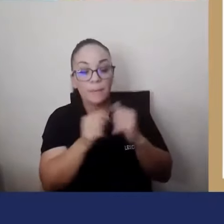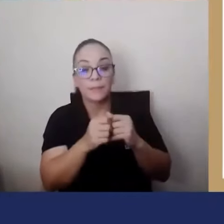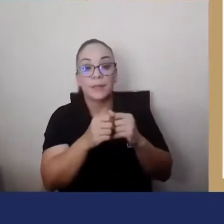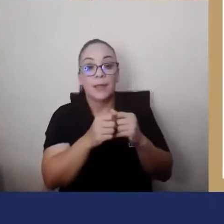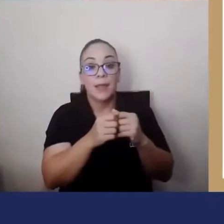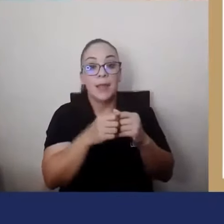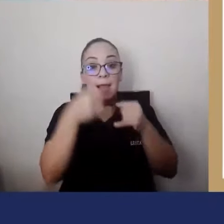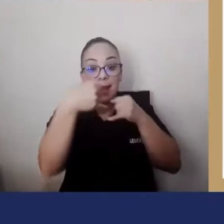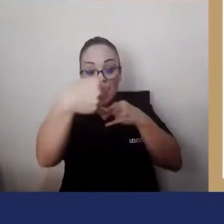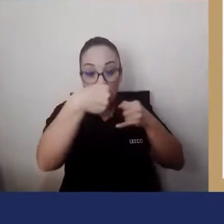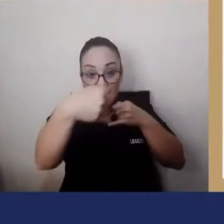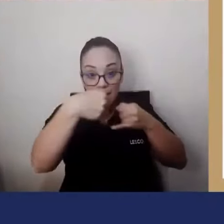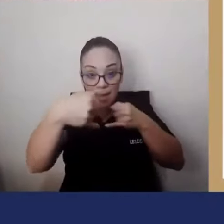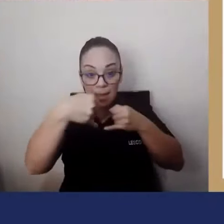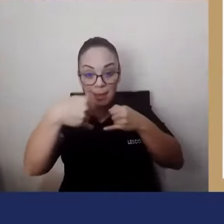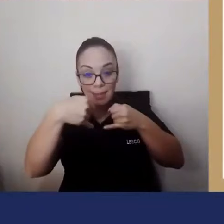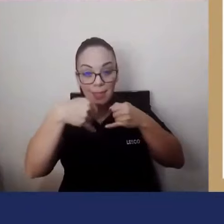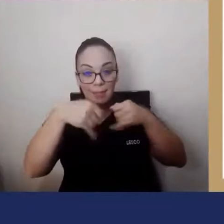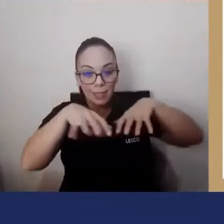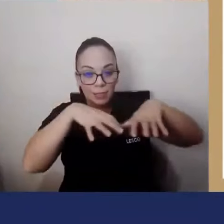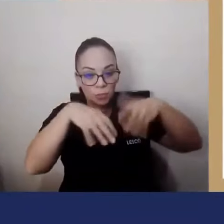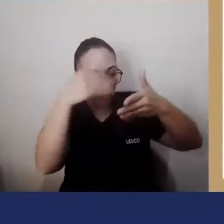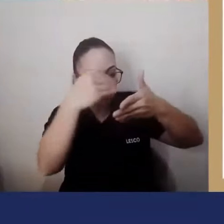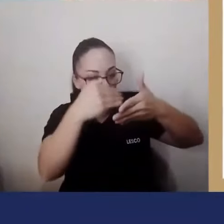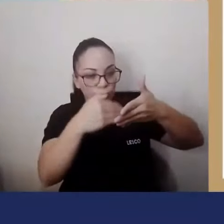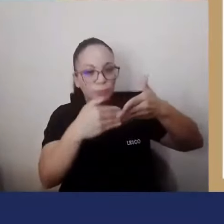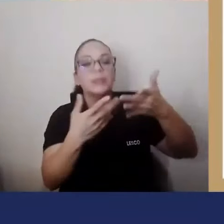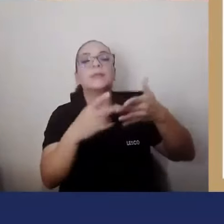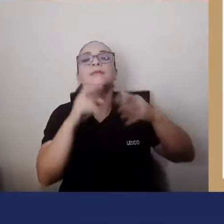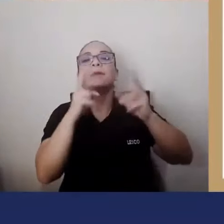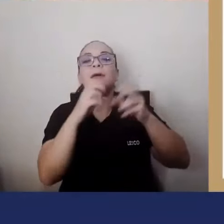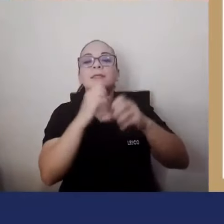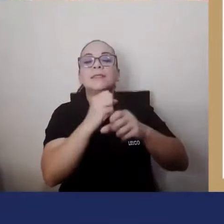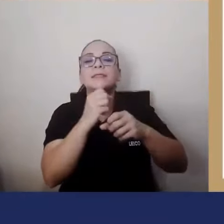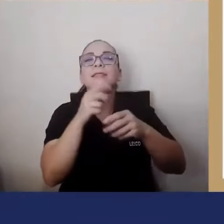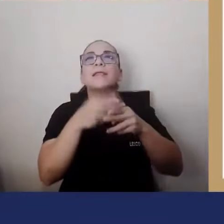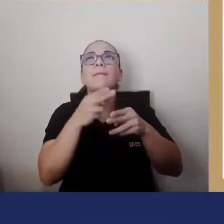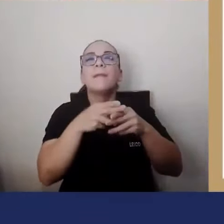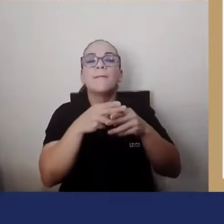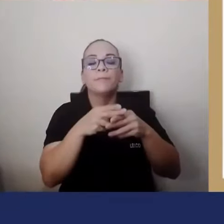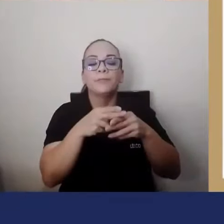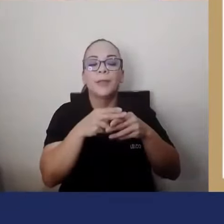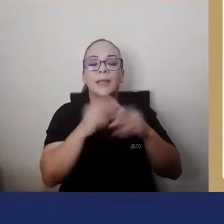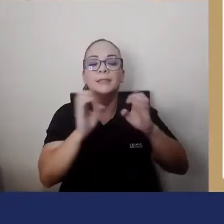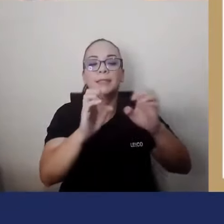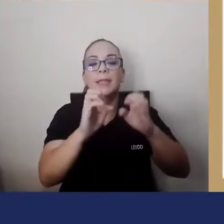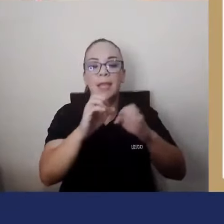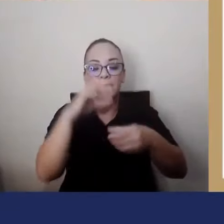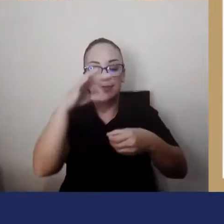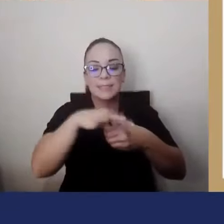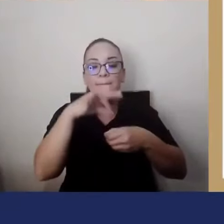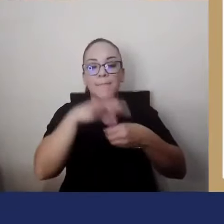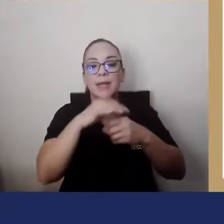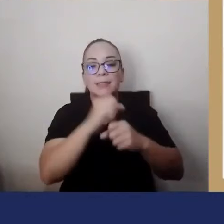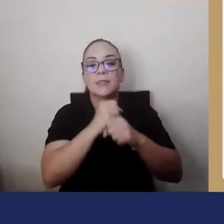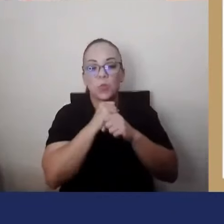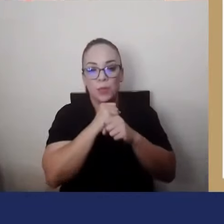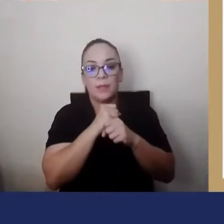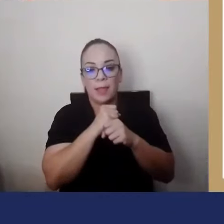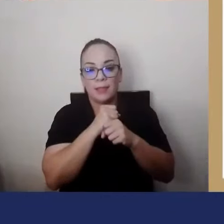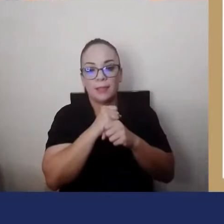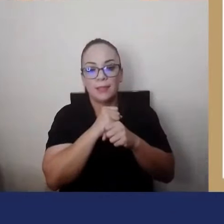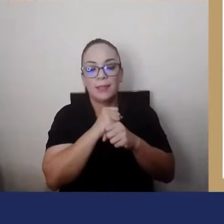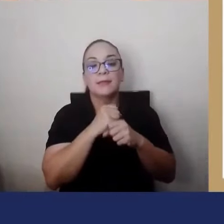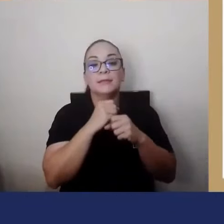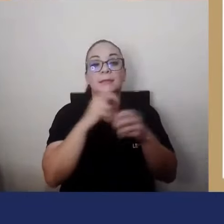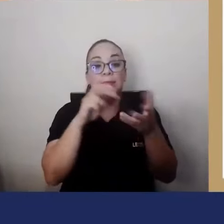de la estrategia de Sembremos Seguridad. Sembremos Seguridad nos permite trabajar a nivel de las municipalidades